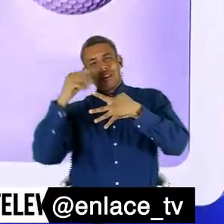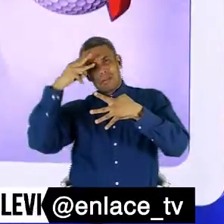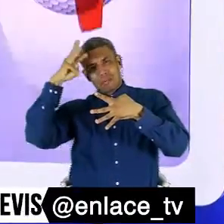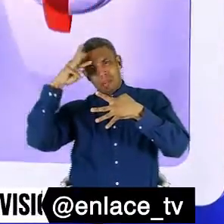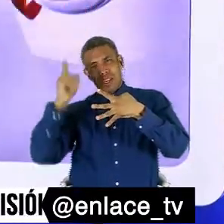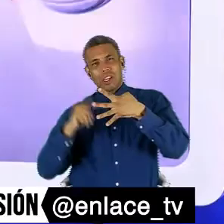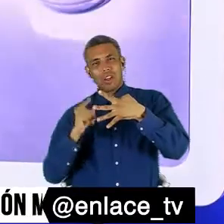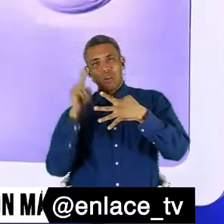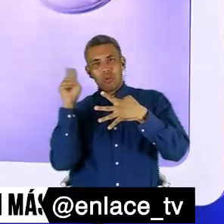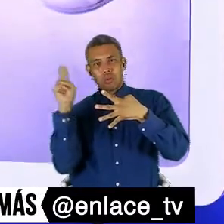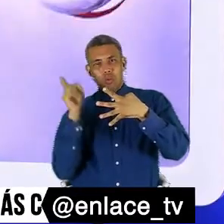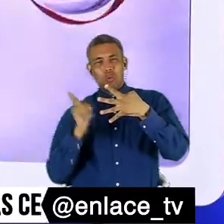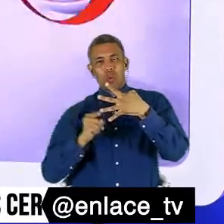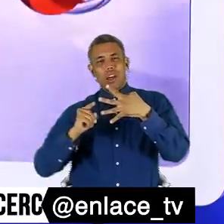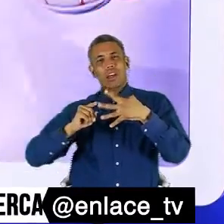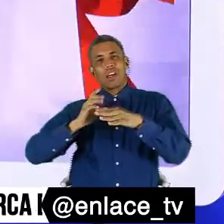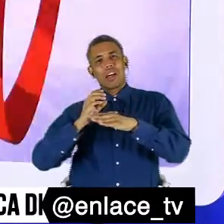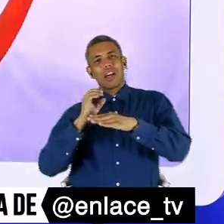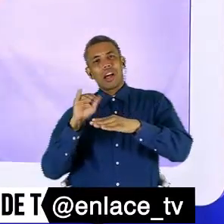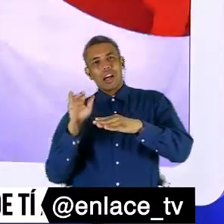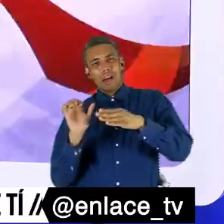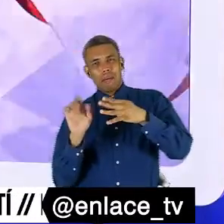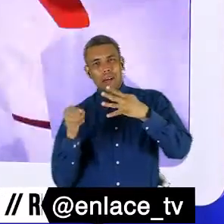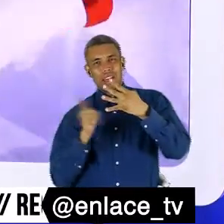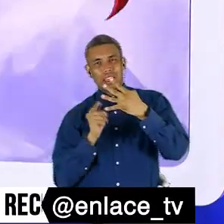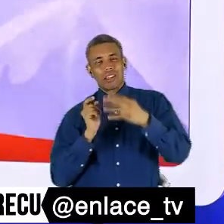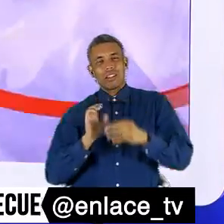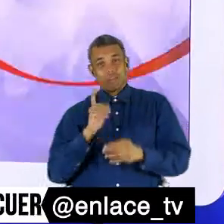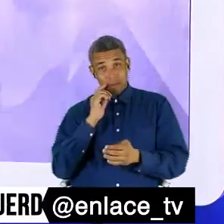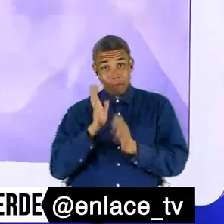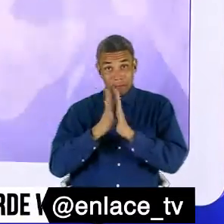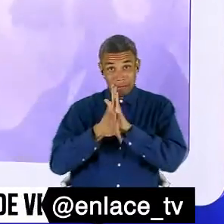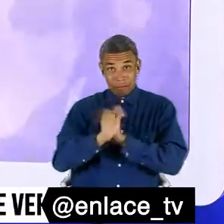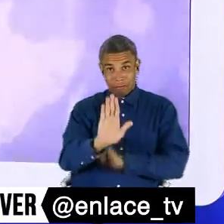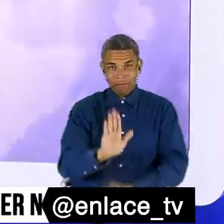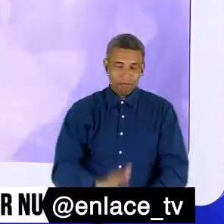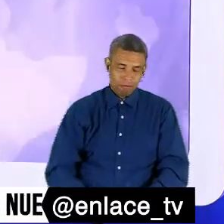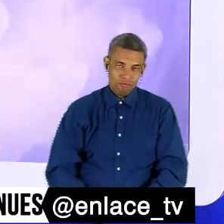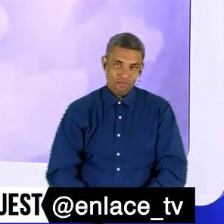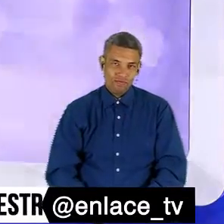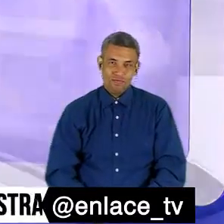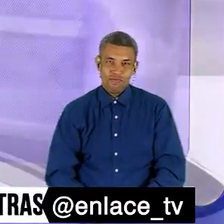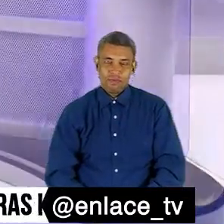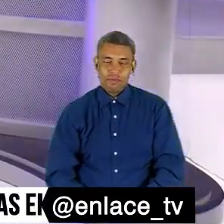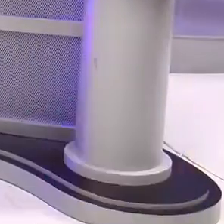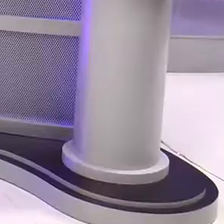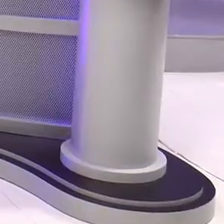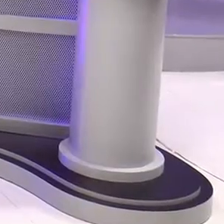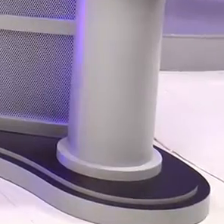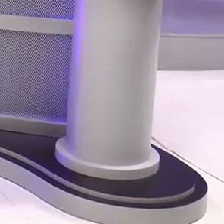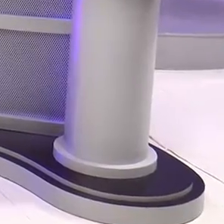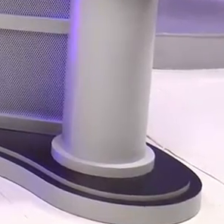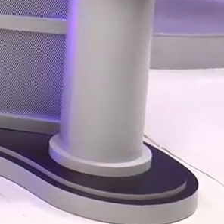Jamaica. Información en minutos, es el momento de nuestros patrocinadores, ya regresamos.